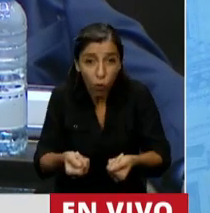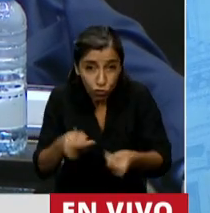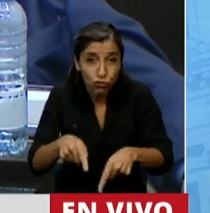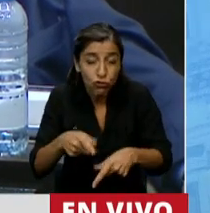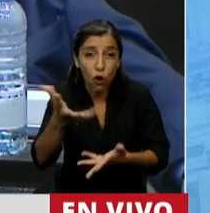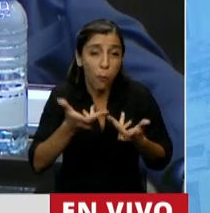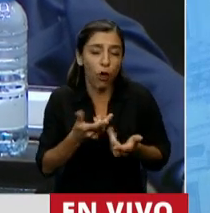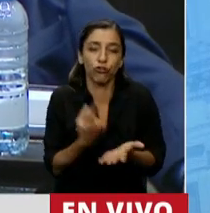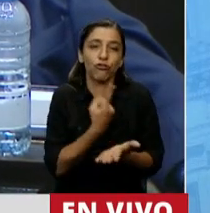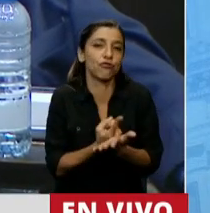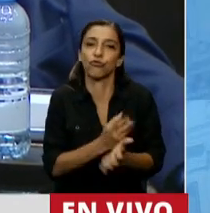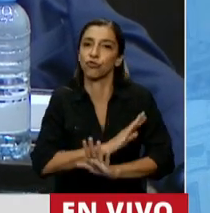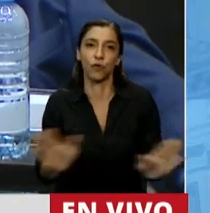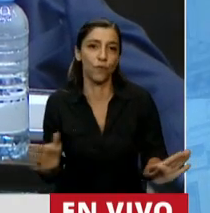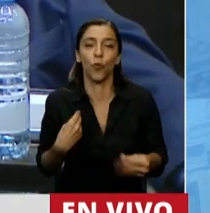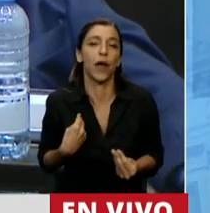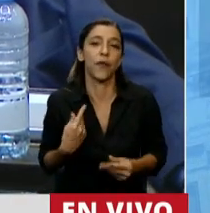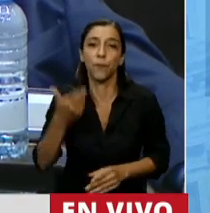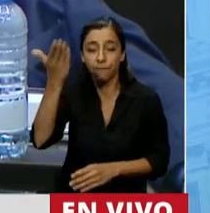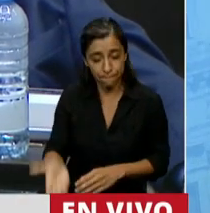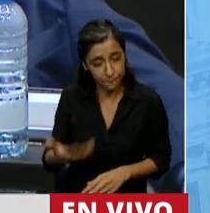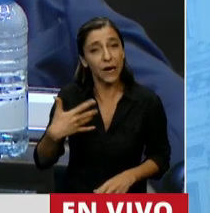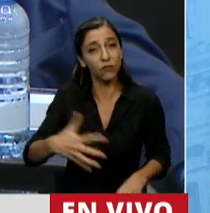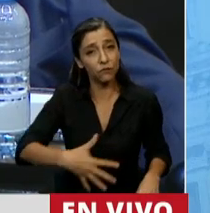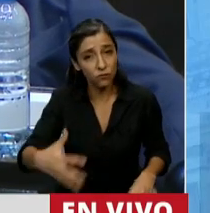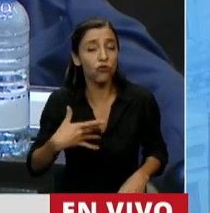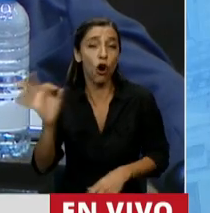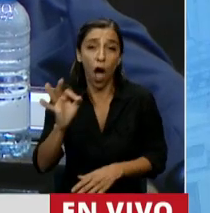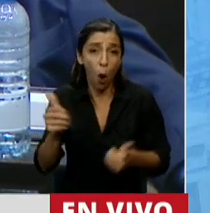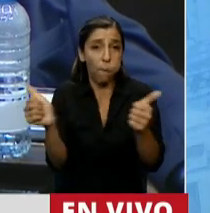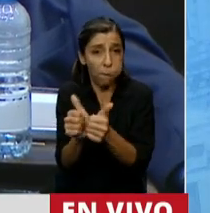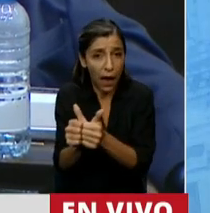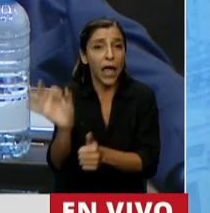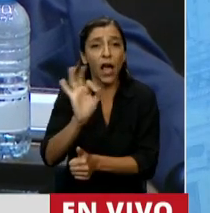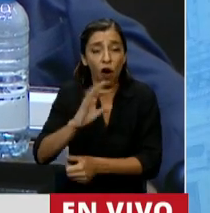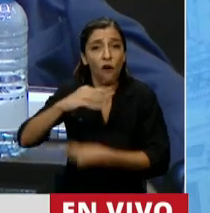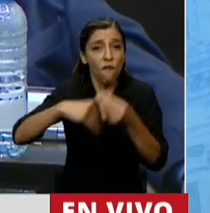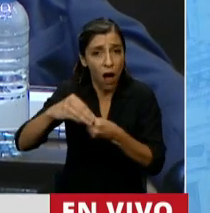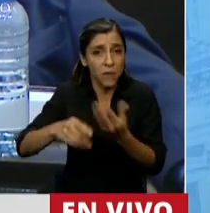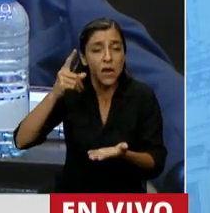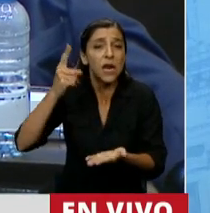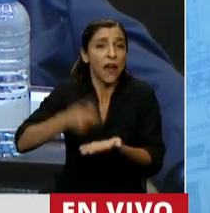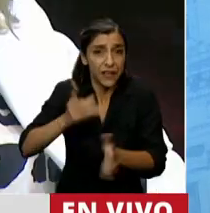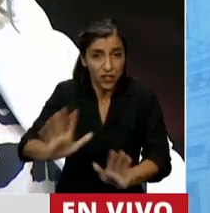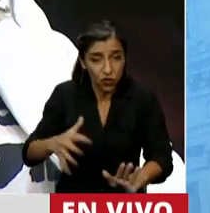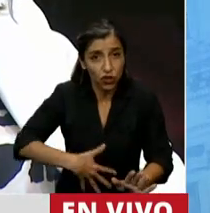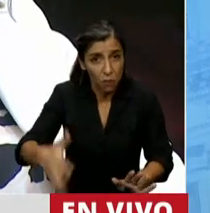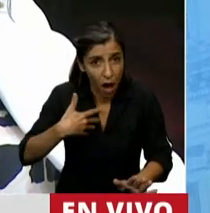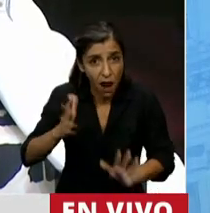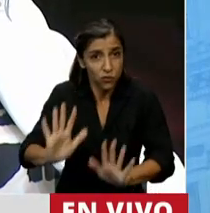posibilidad de que una persona gestante, de que una pareja, de que una familia decida interrumpir un embarazo por haber sido